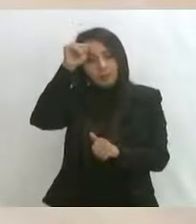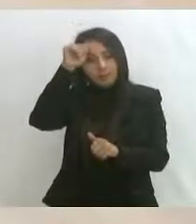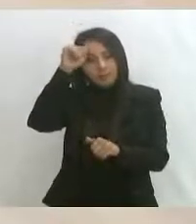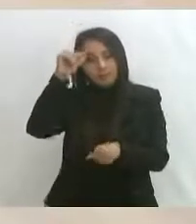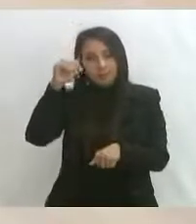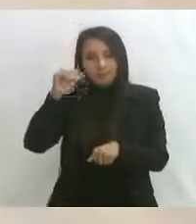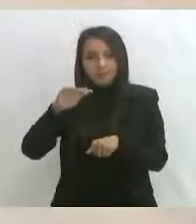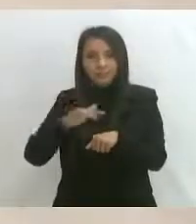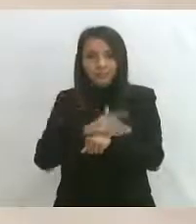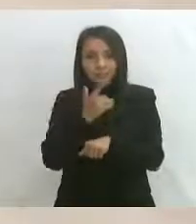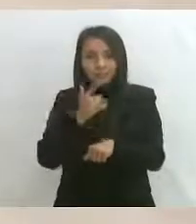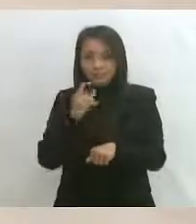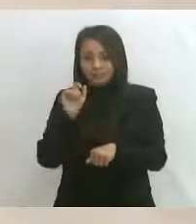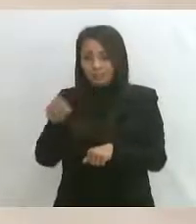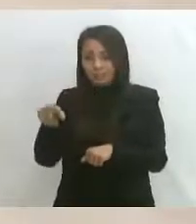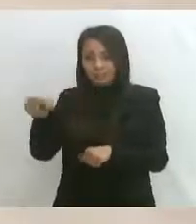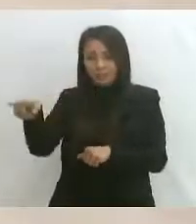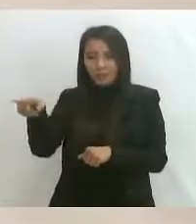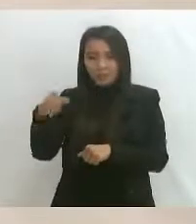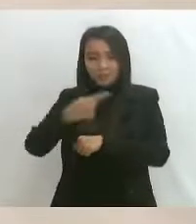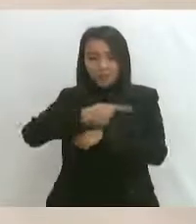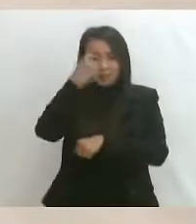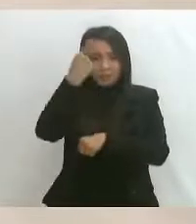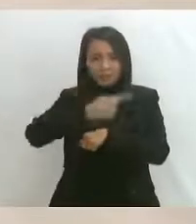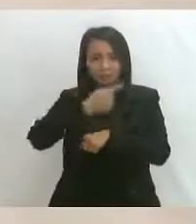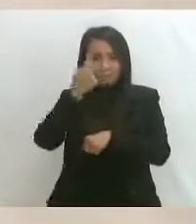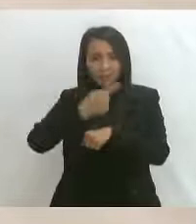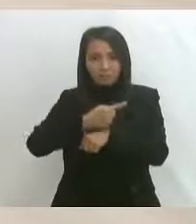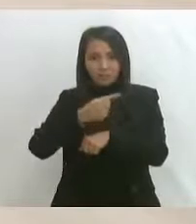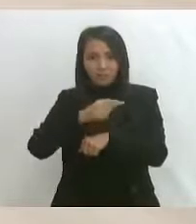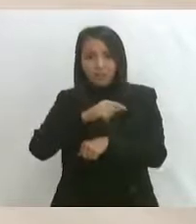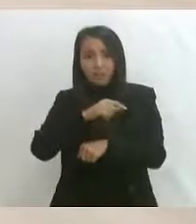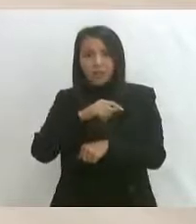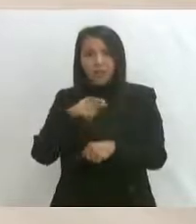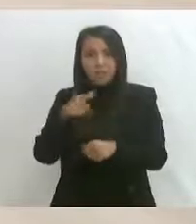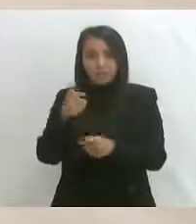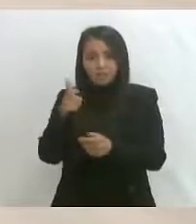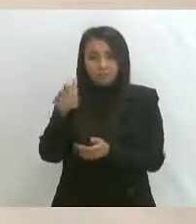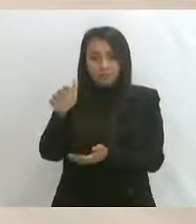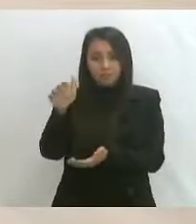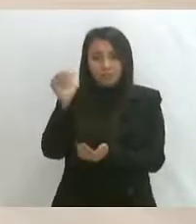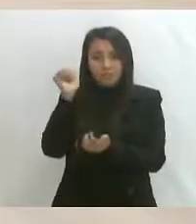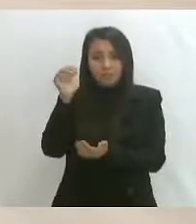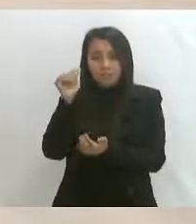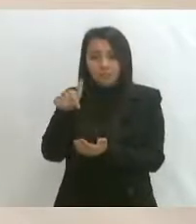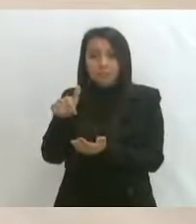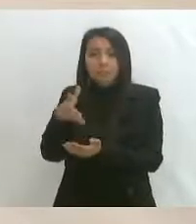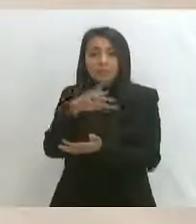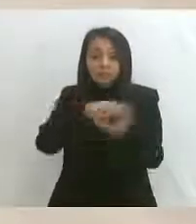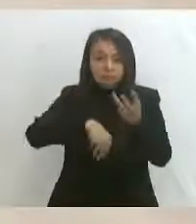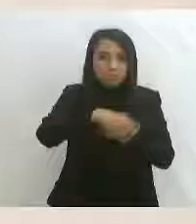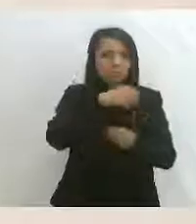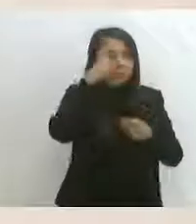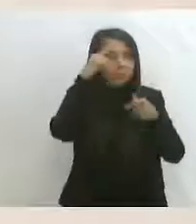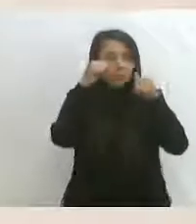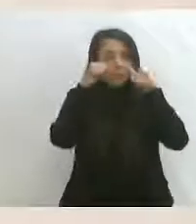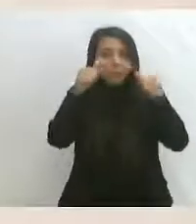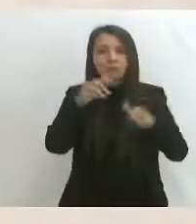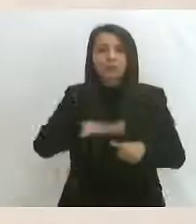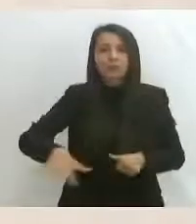porque con esos recursos es que se atienden las necesidades del pueblo.